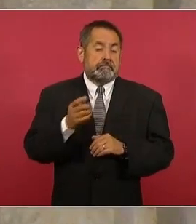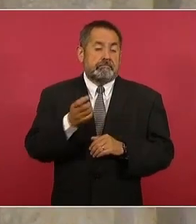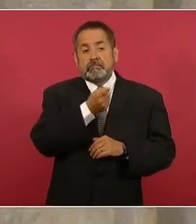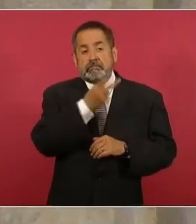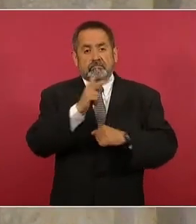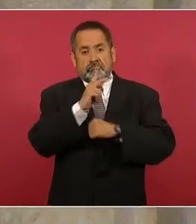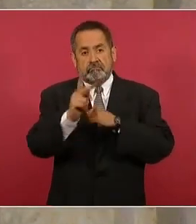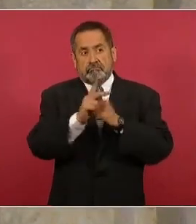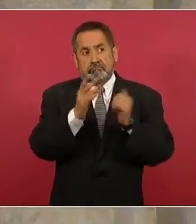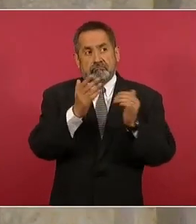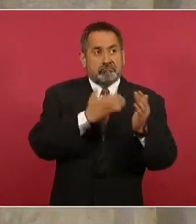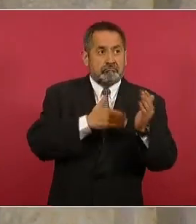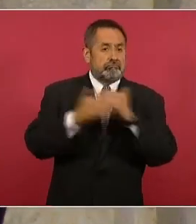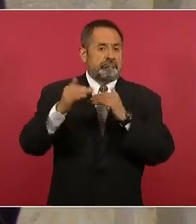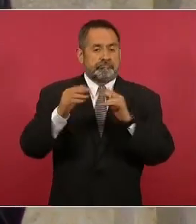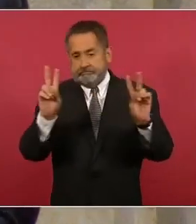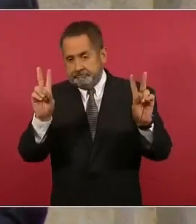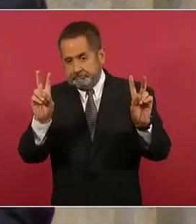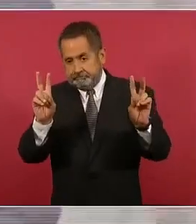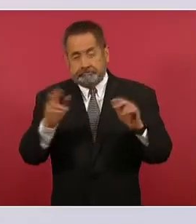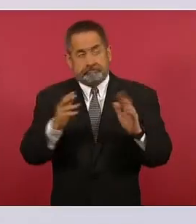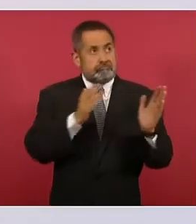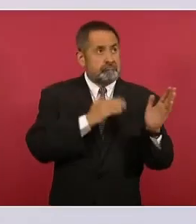desarrollados, entre comillas,